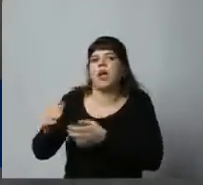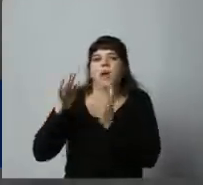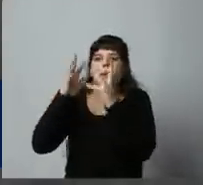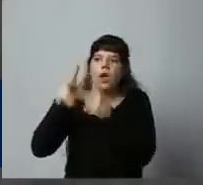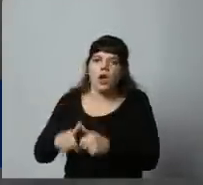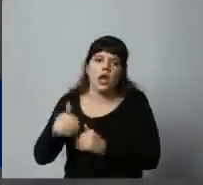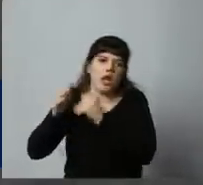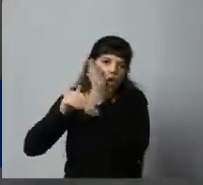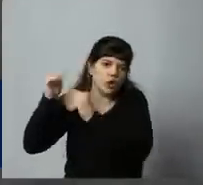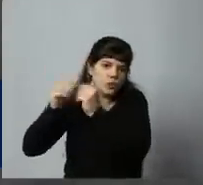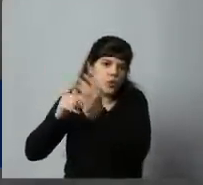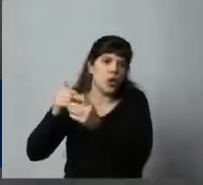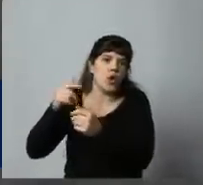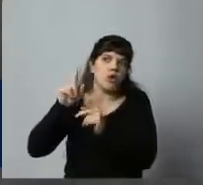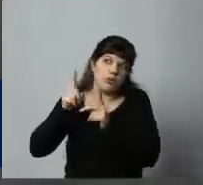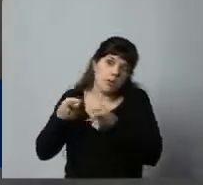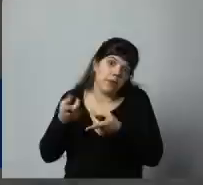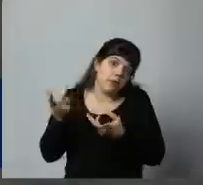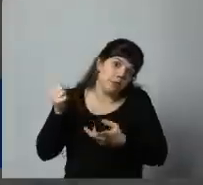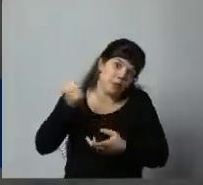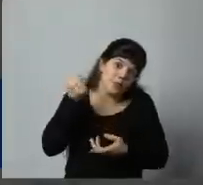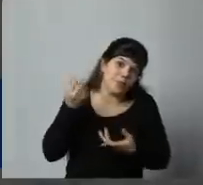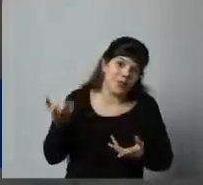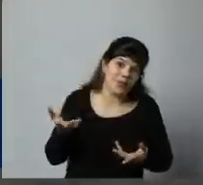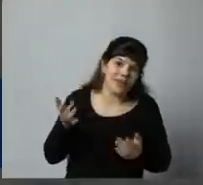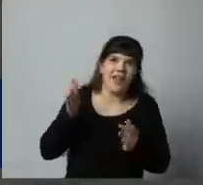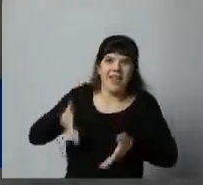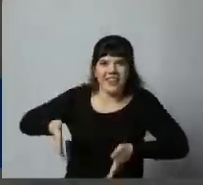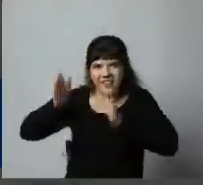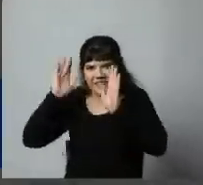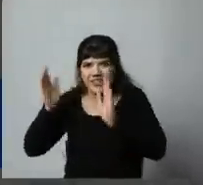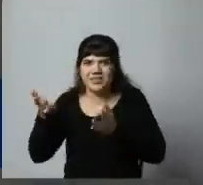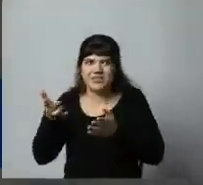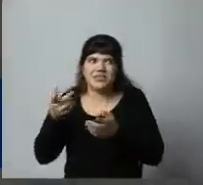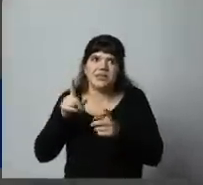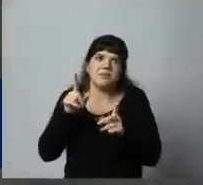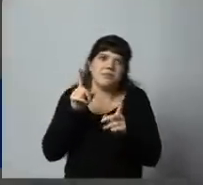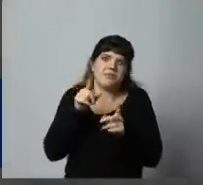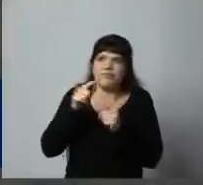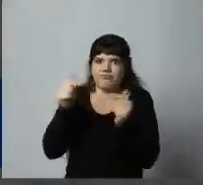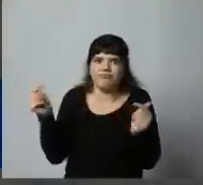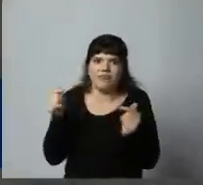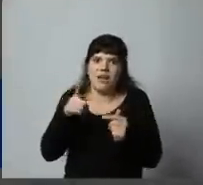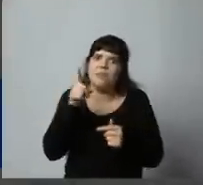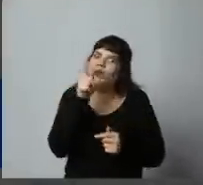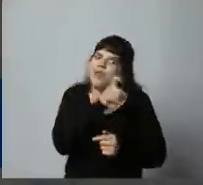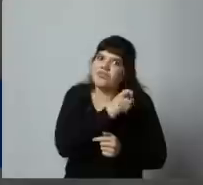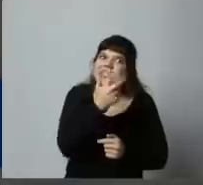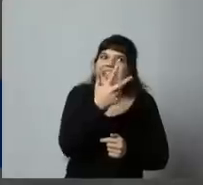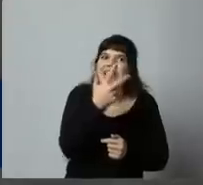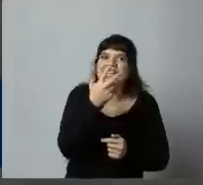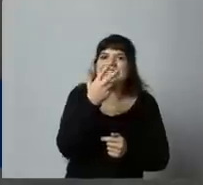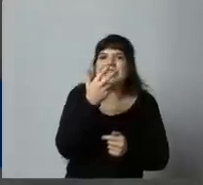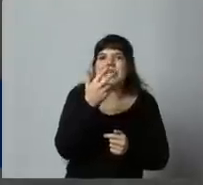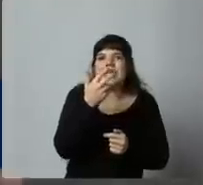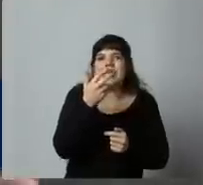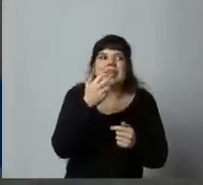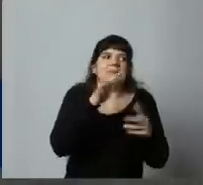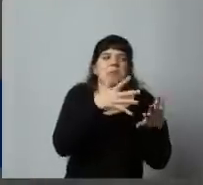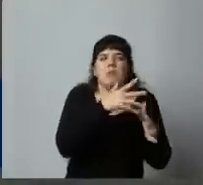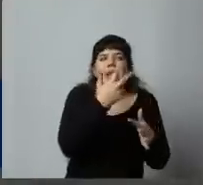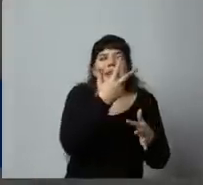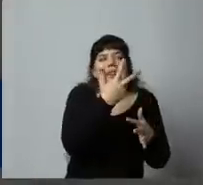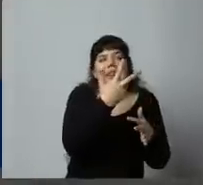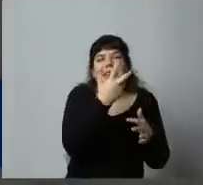que son gastos también bastante rígidos es decir es difícil recortar de ese 30 y pico por C Que queda por